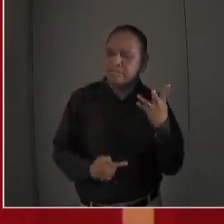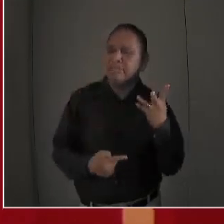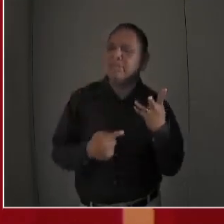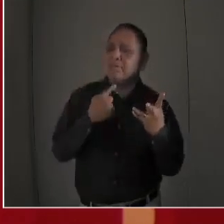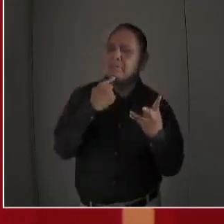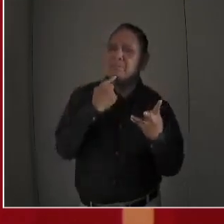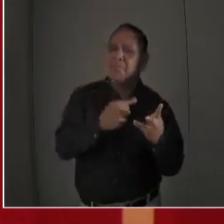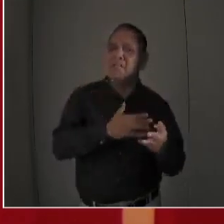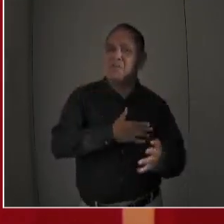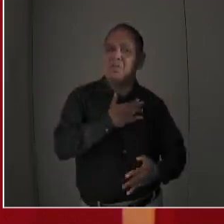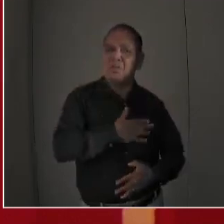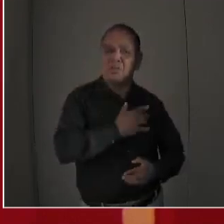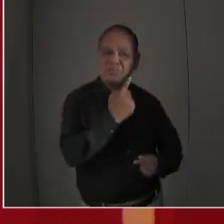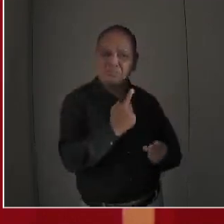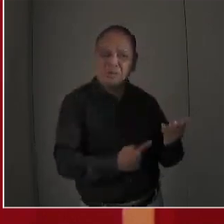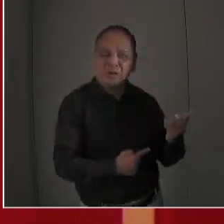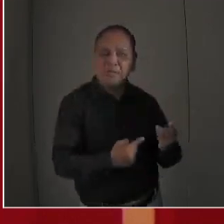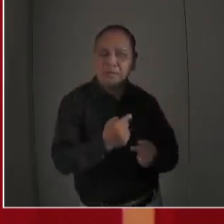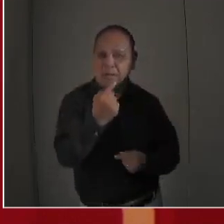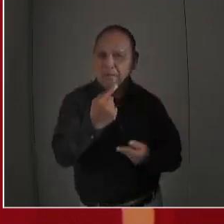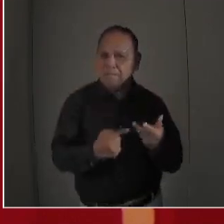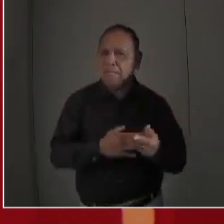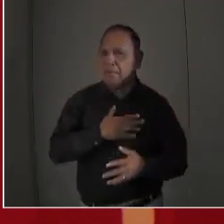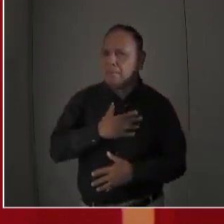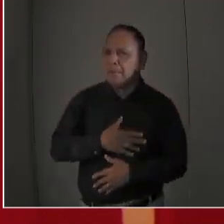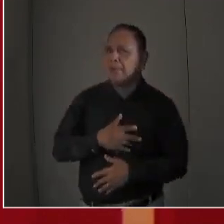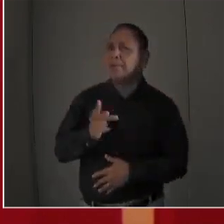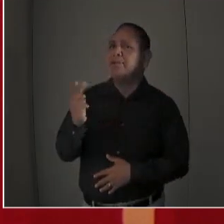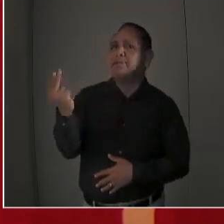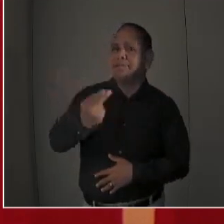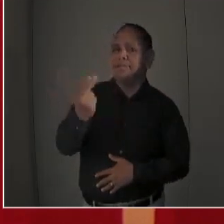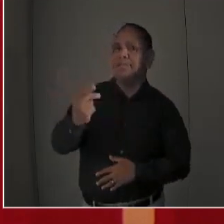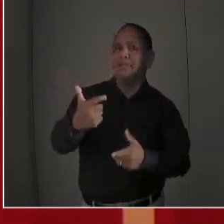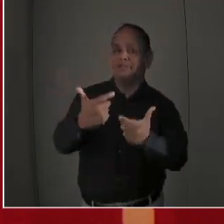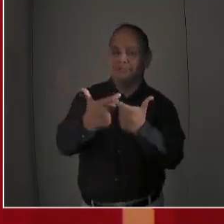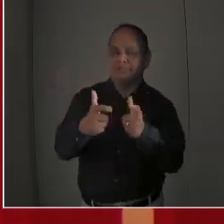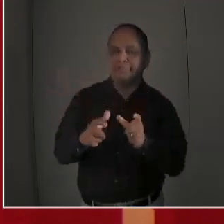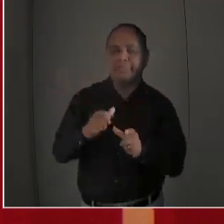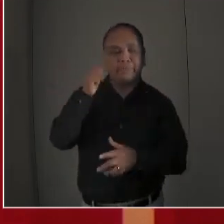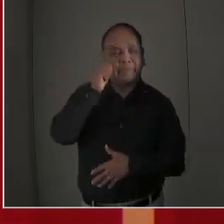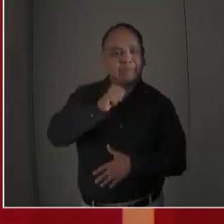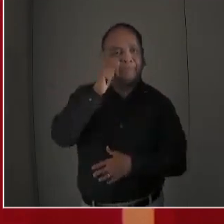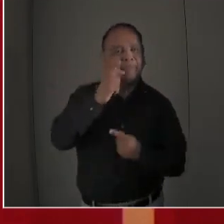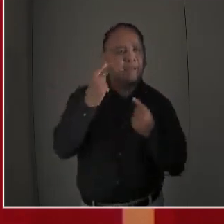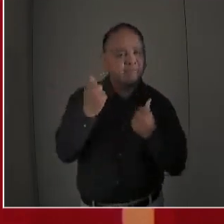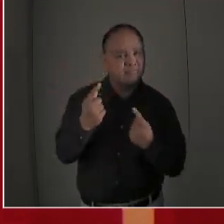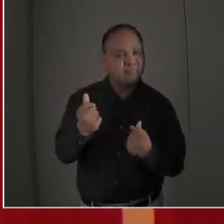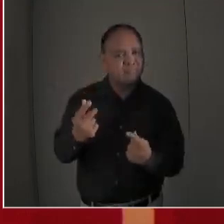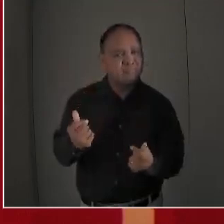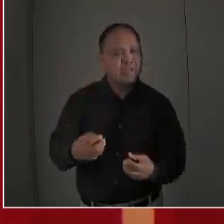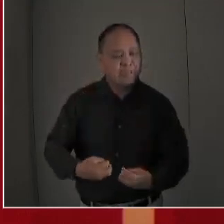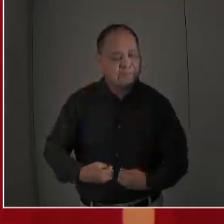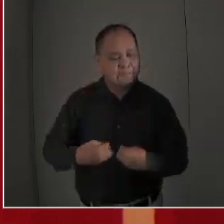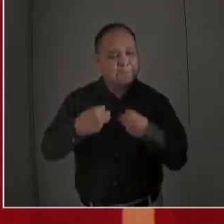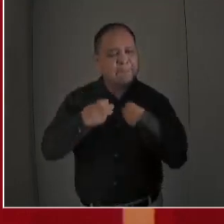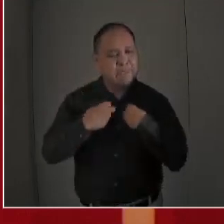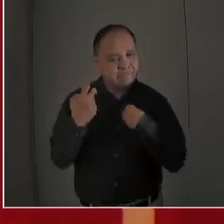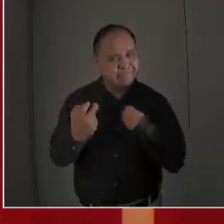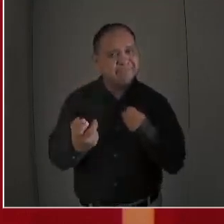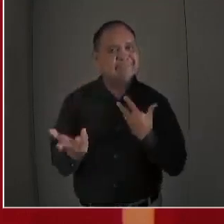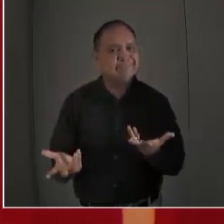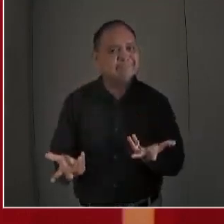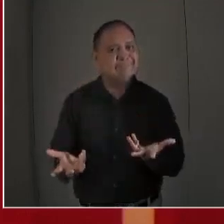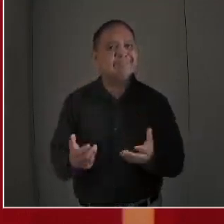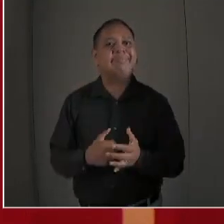lo que necesitamos un partido que esté siempre activo, vivo, que